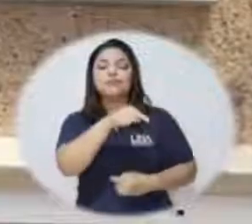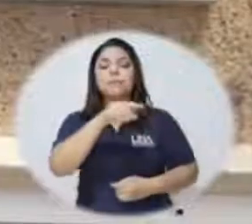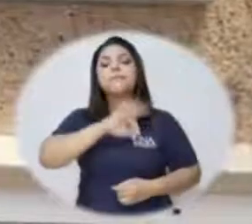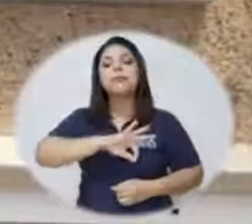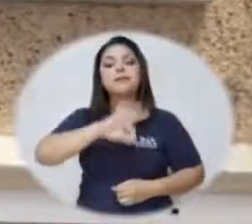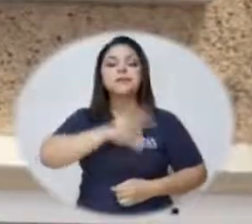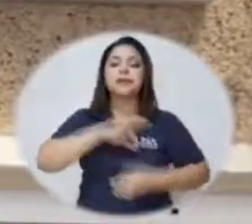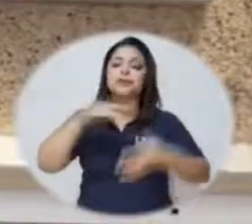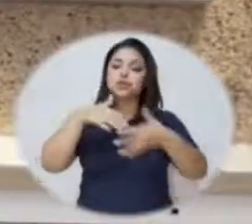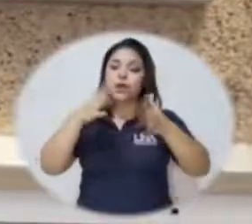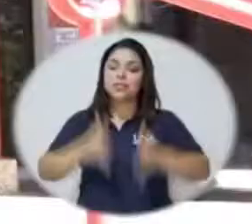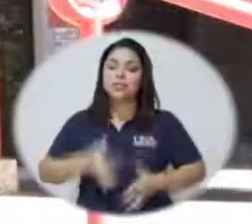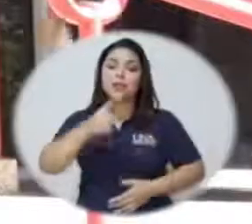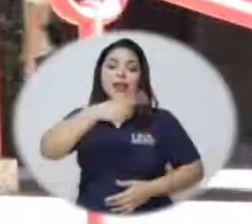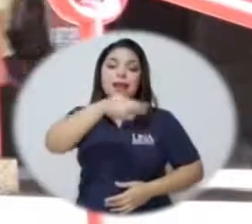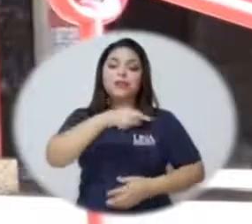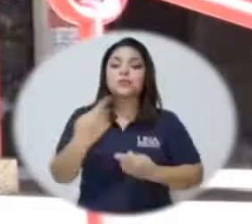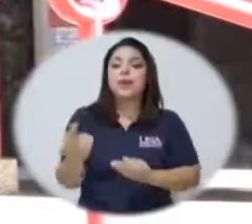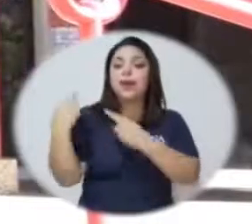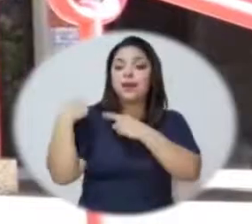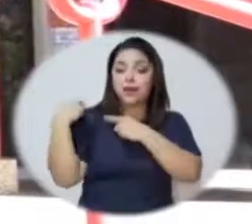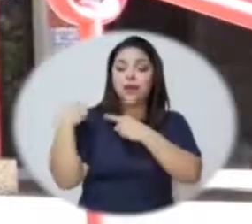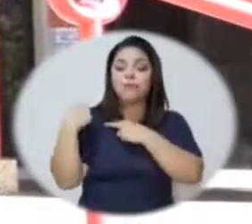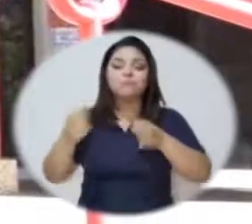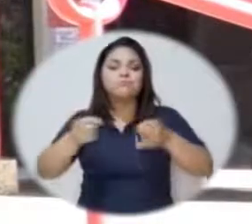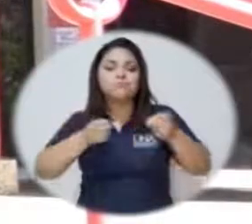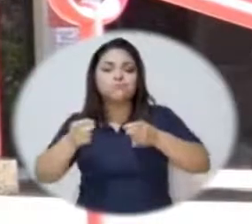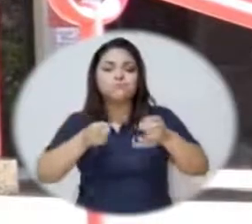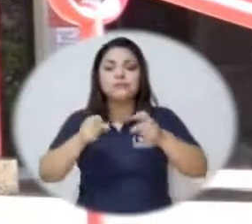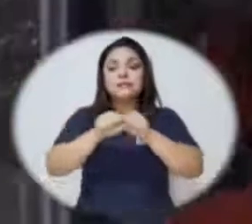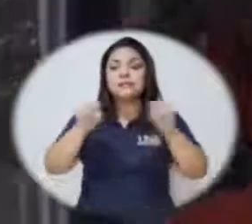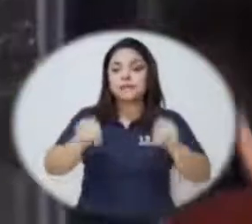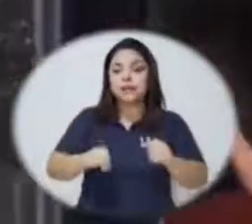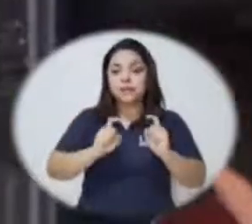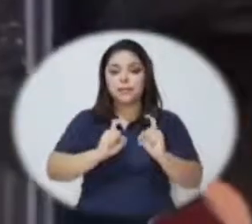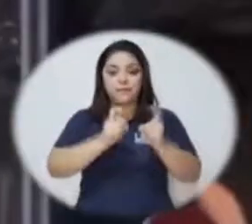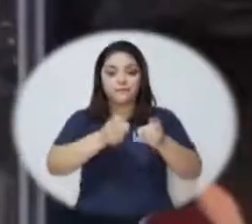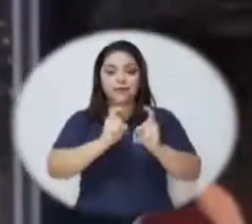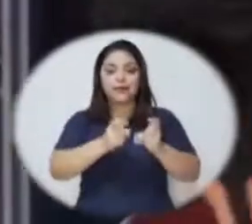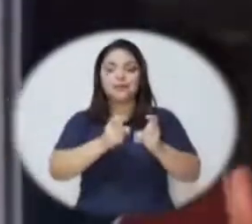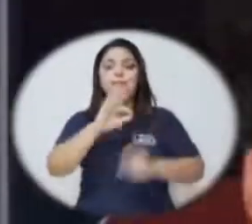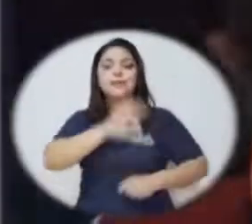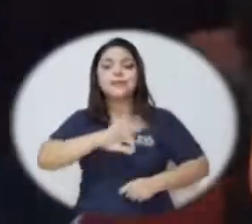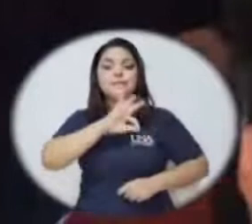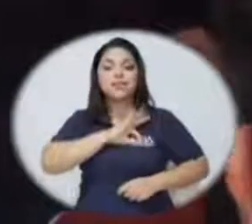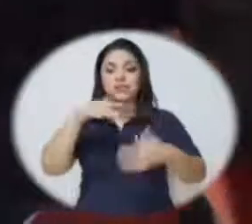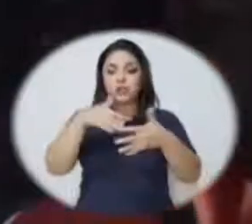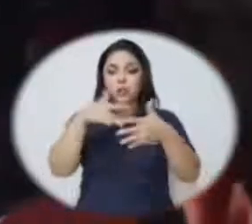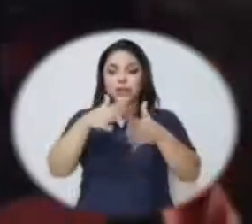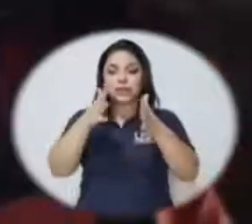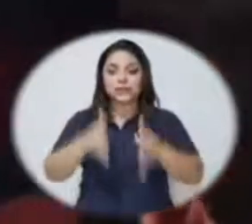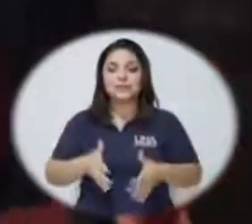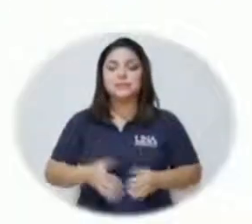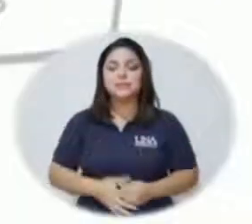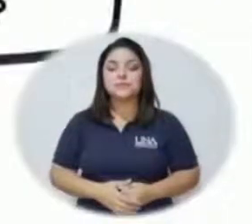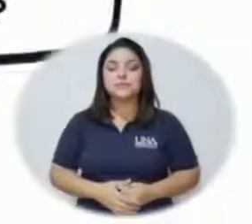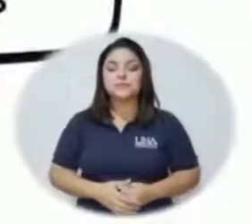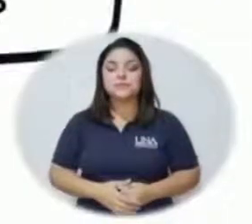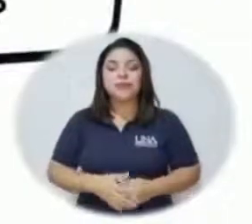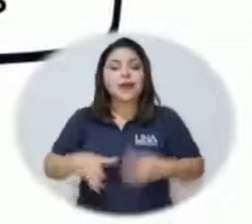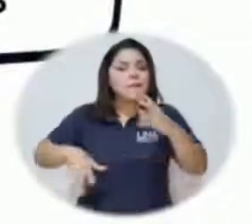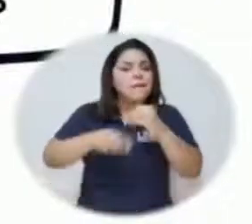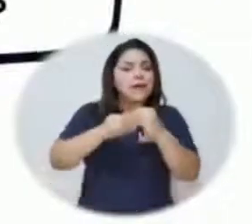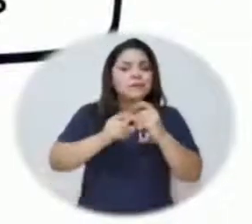de Bienestar Estudiantil. Ellos son los encargados de administrar el sistema de becas y beneficios estudiantiles.